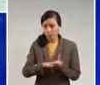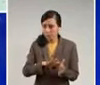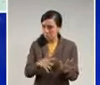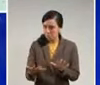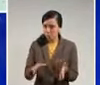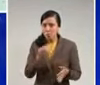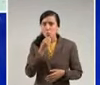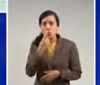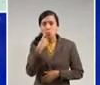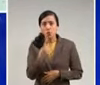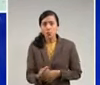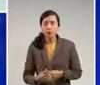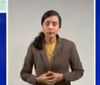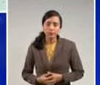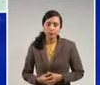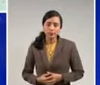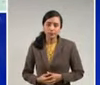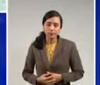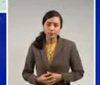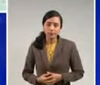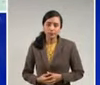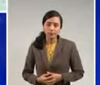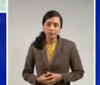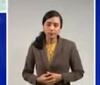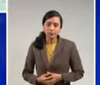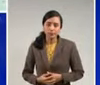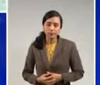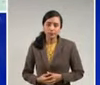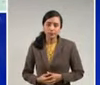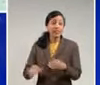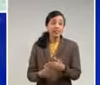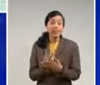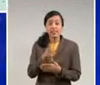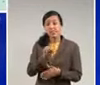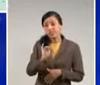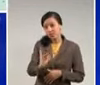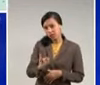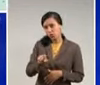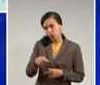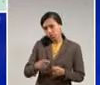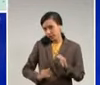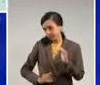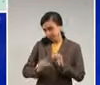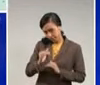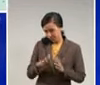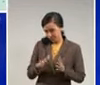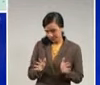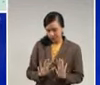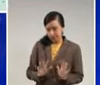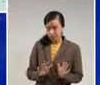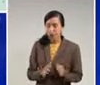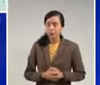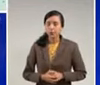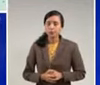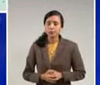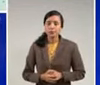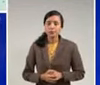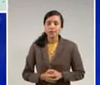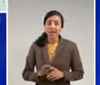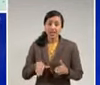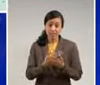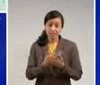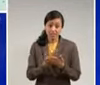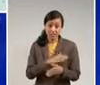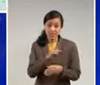ver, se había reportado hasta el día 17, ya hoy puede ser muy superior. Se había reportado en 89